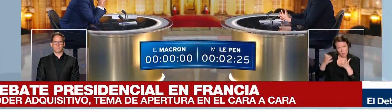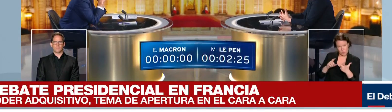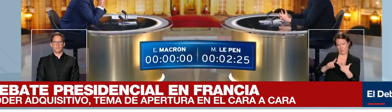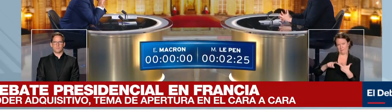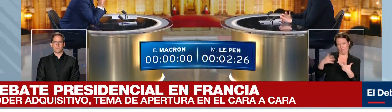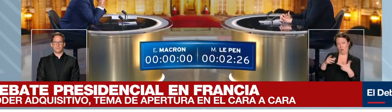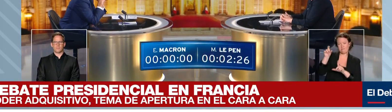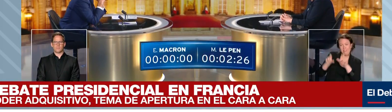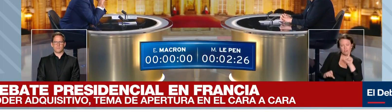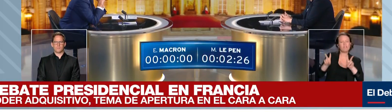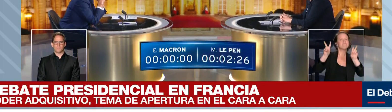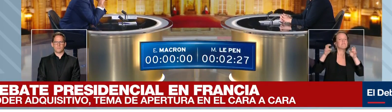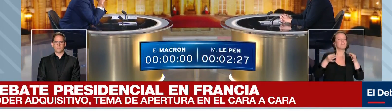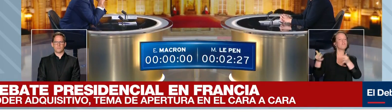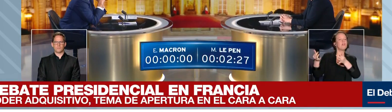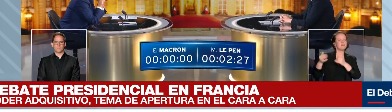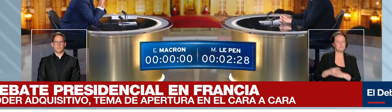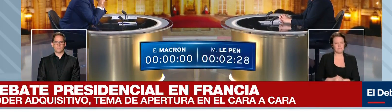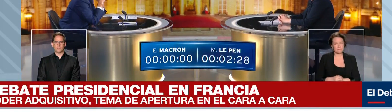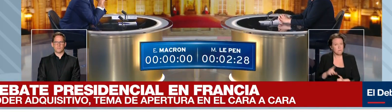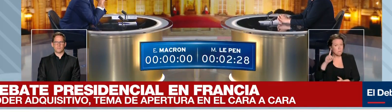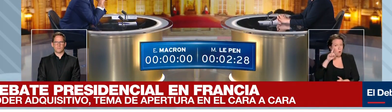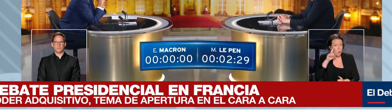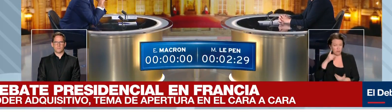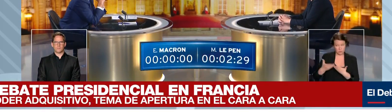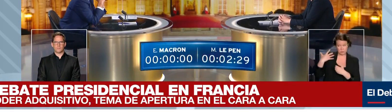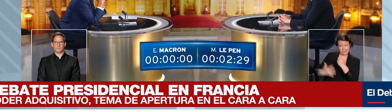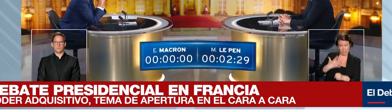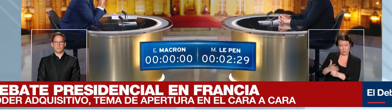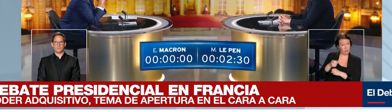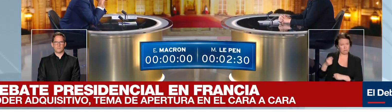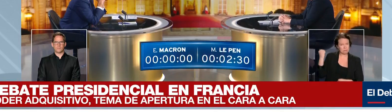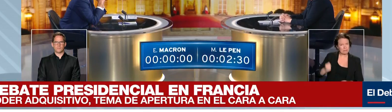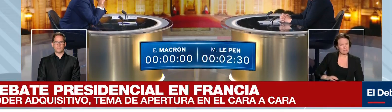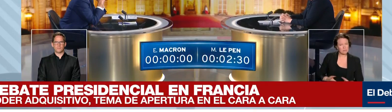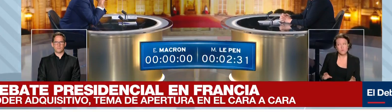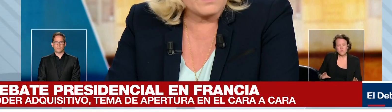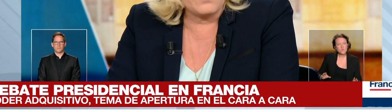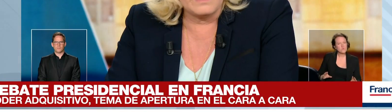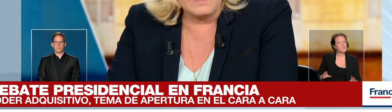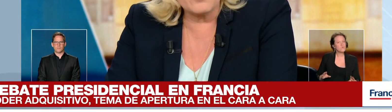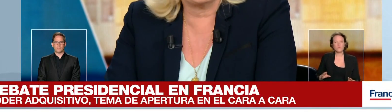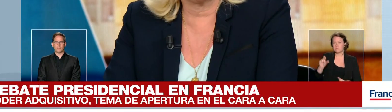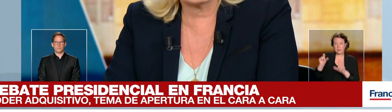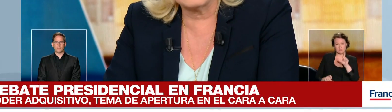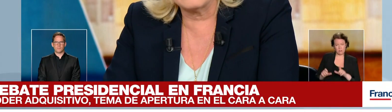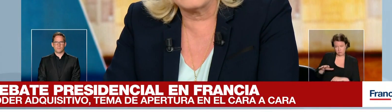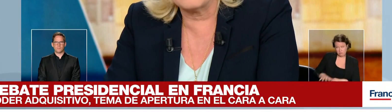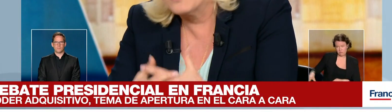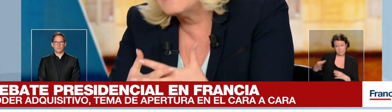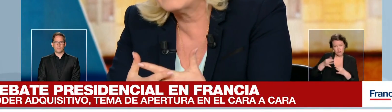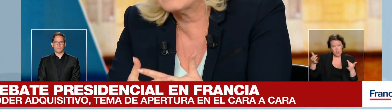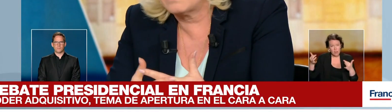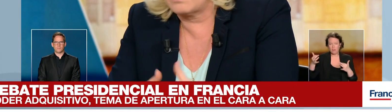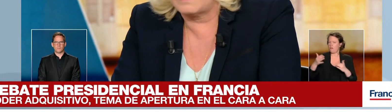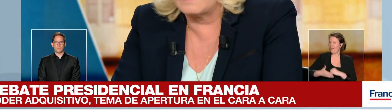en el cual intervendré es el de las personas vulnerables, porque pienso que durante su quinquenio han sido muy maltratadas, y en estas